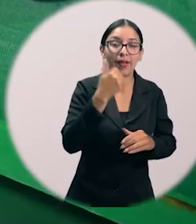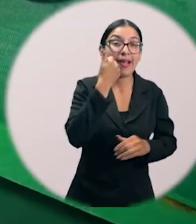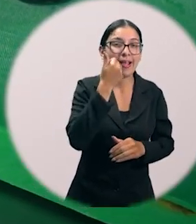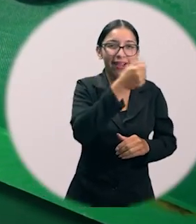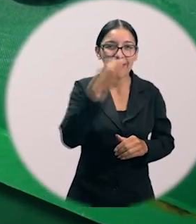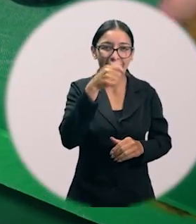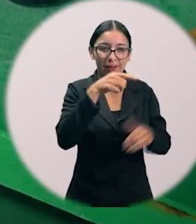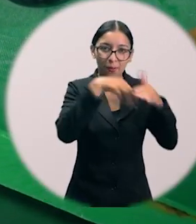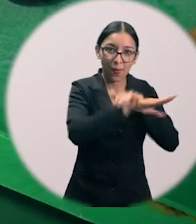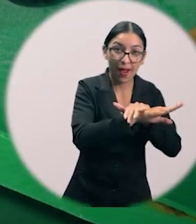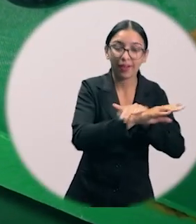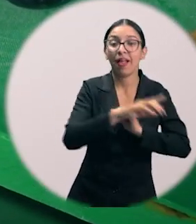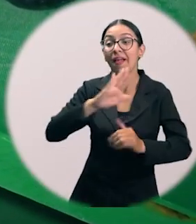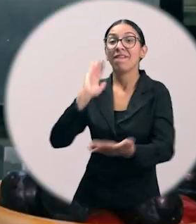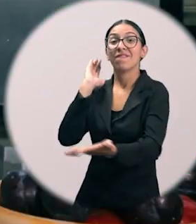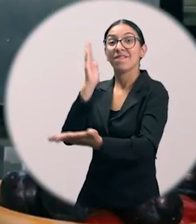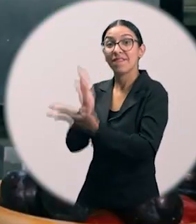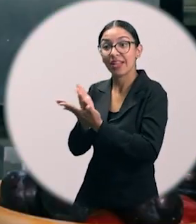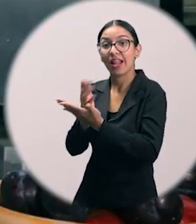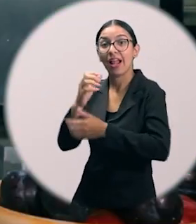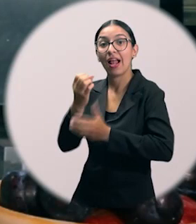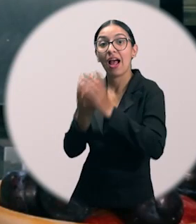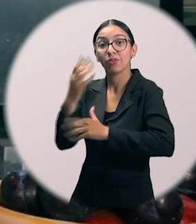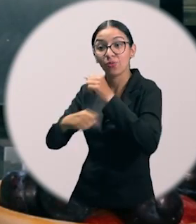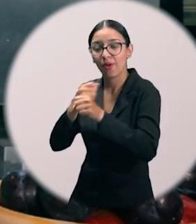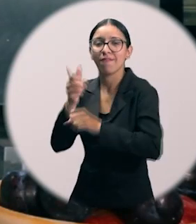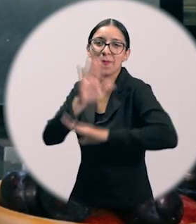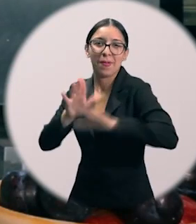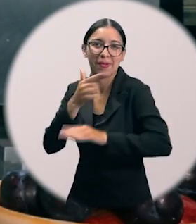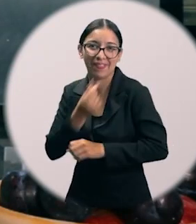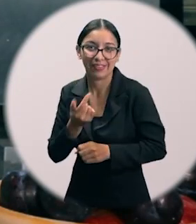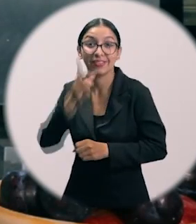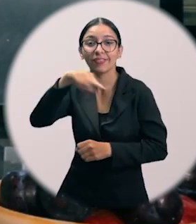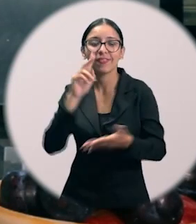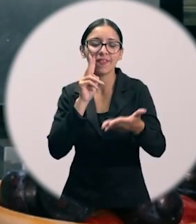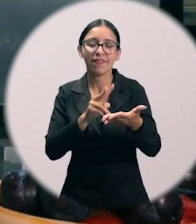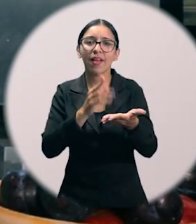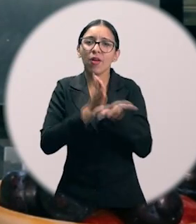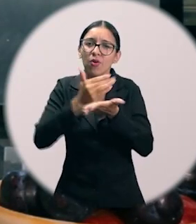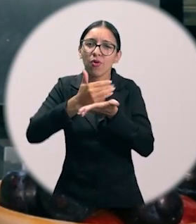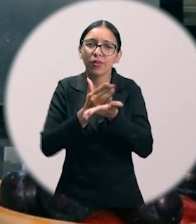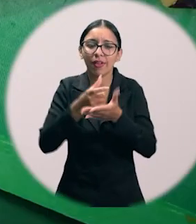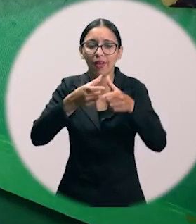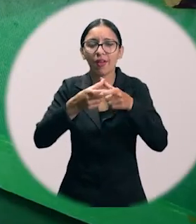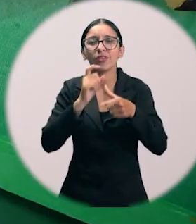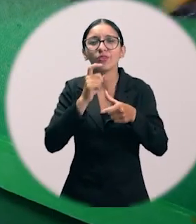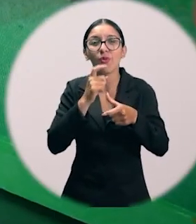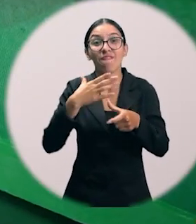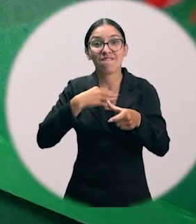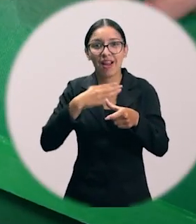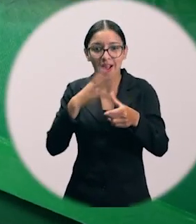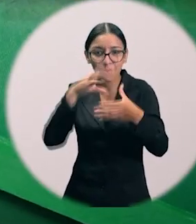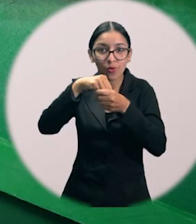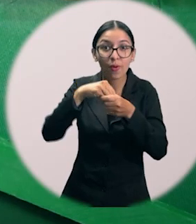ese último a último momento, ¿verdad? Ustedes ven que al cortar la ciruela adentro, esta es una ciruela blanca, pero al